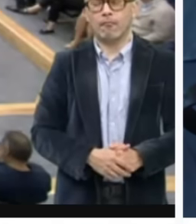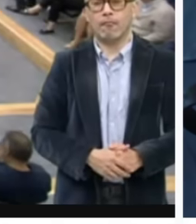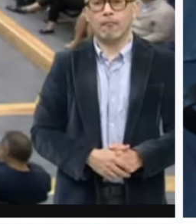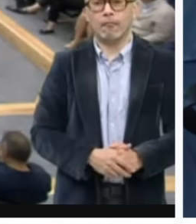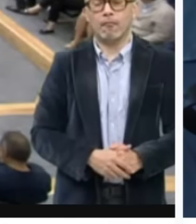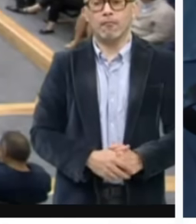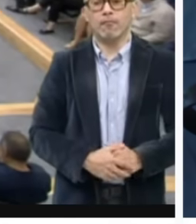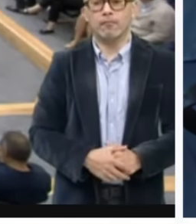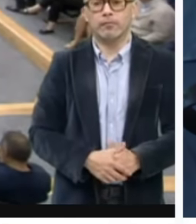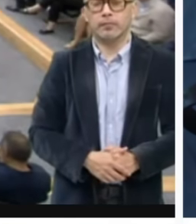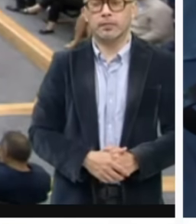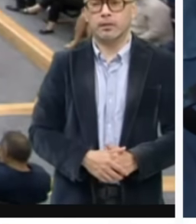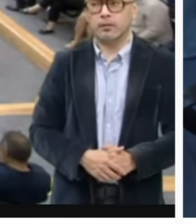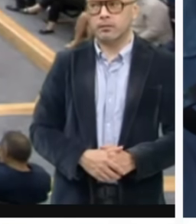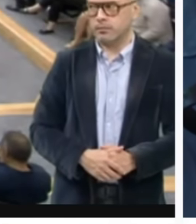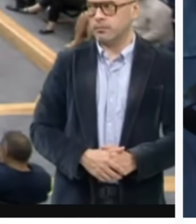Perdón.